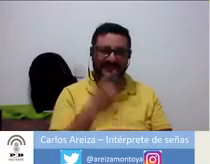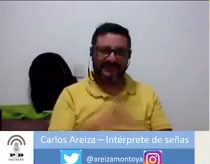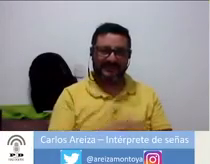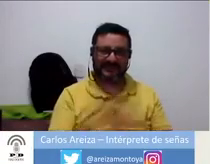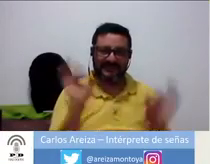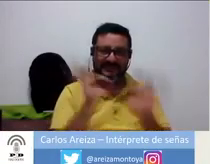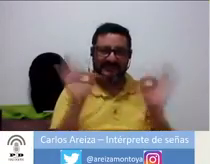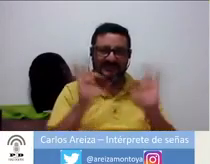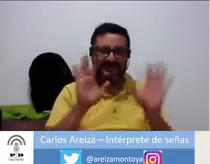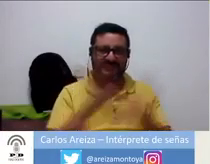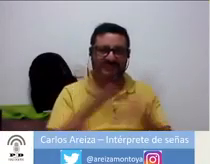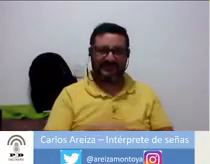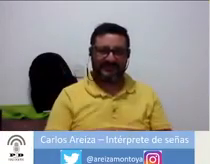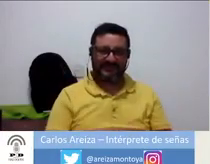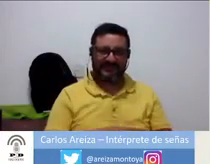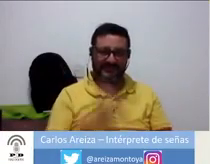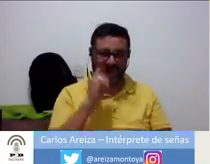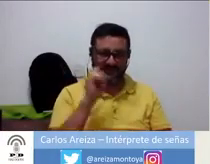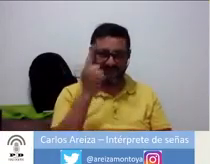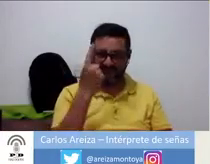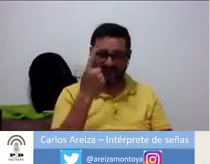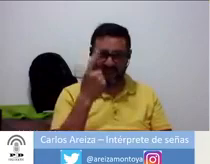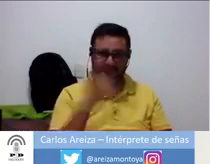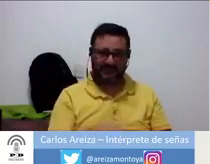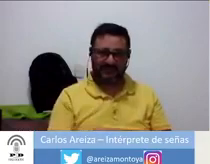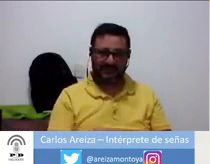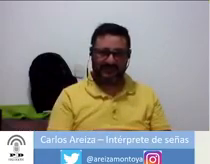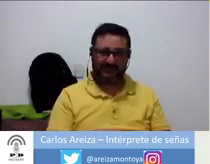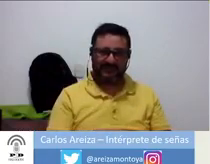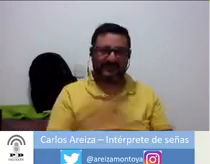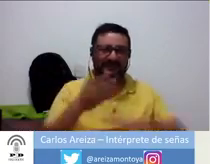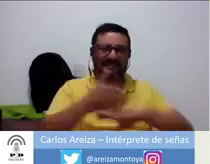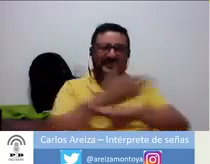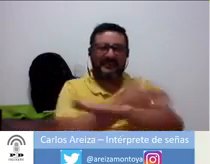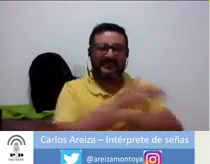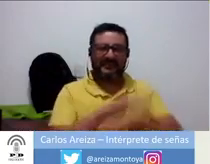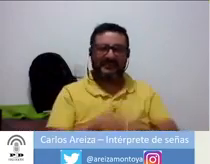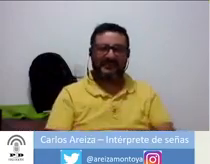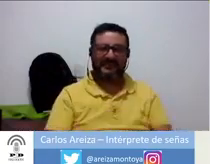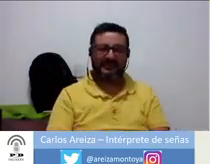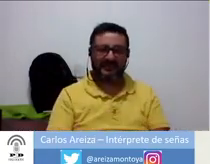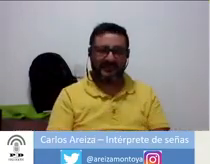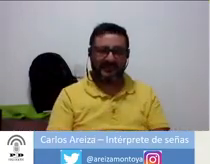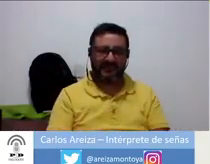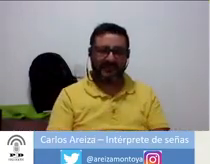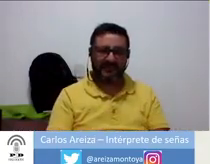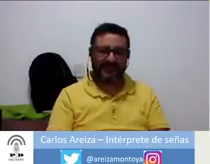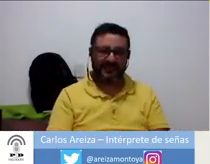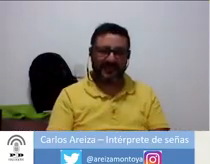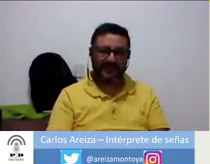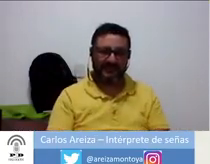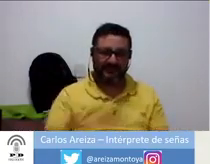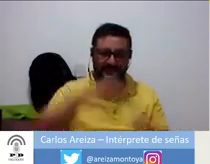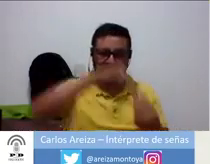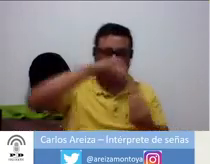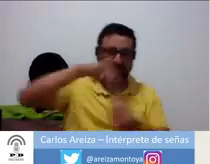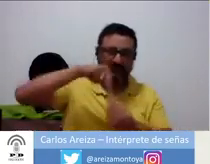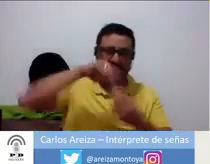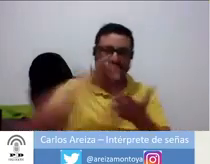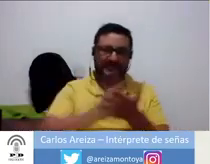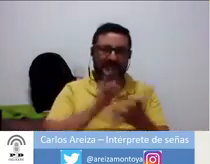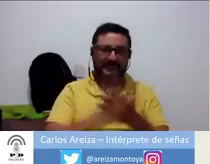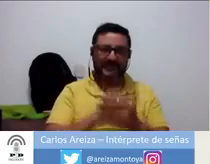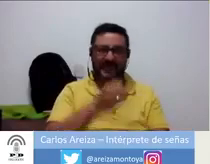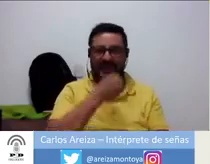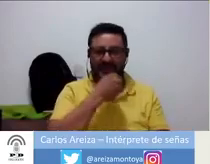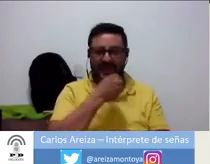mayores, pues no fue la primera vez. Antes habían pasado situaciones similares, el man tenía una entrevista o